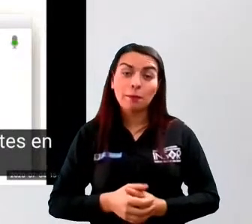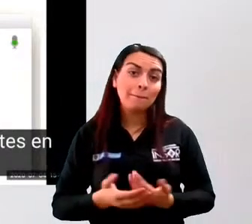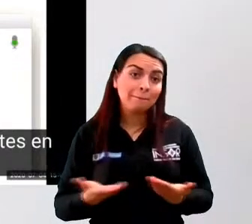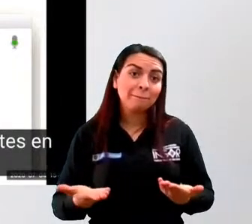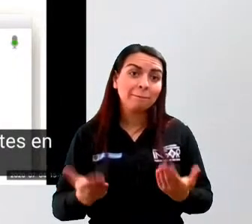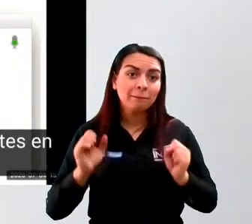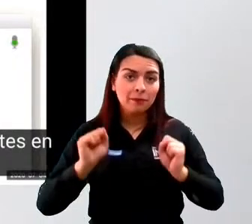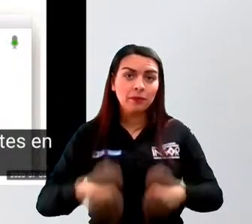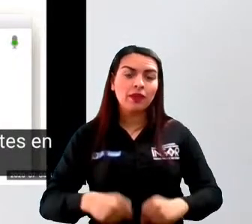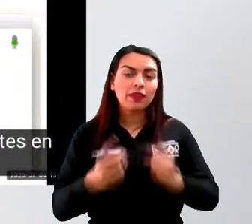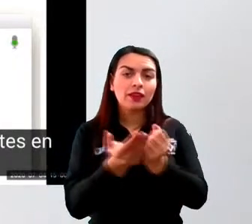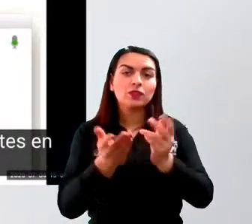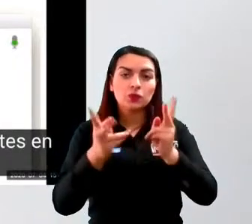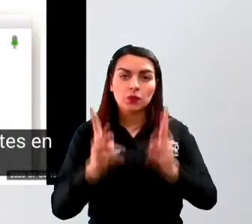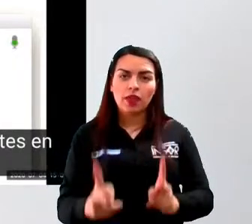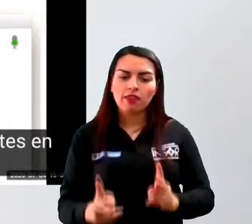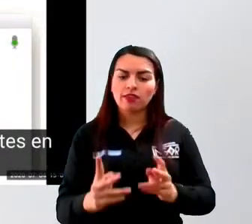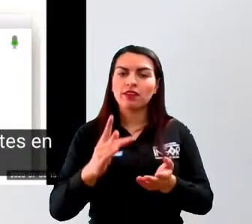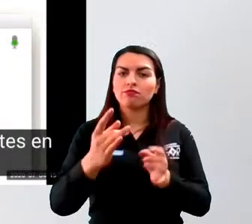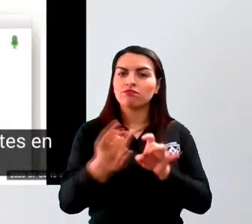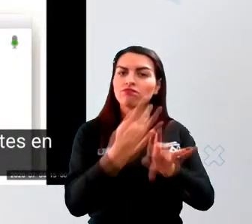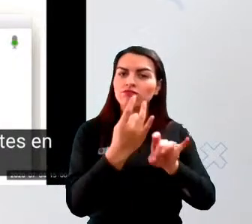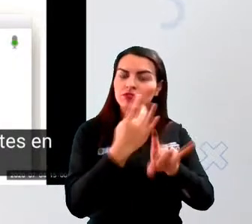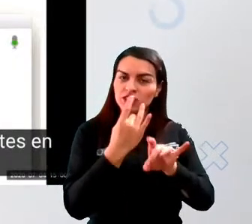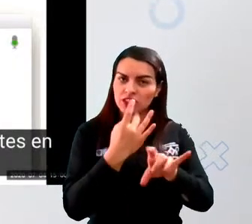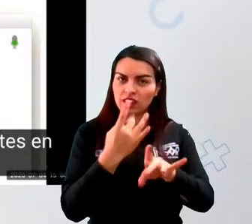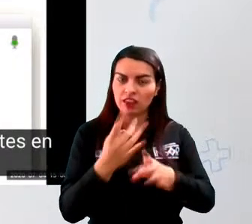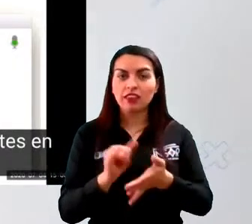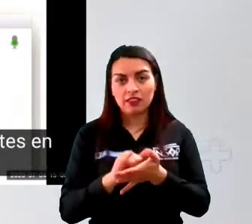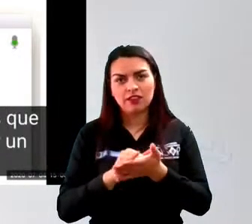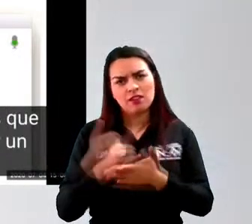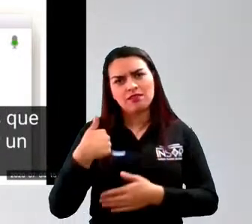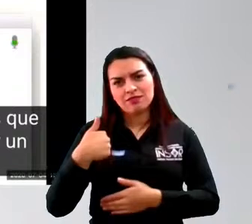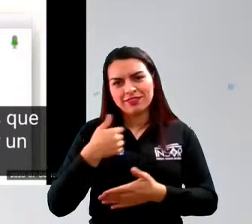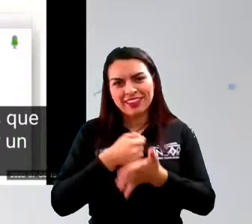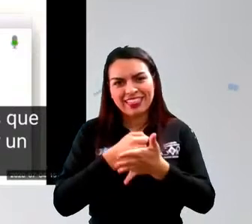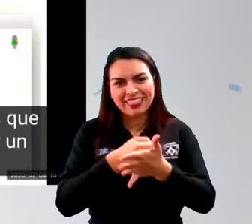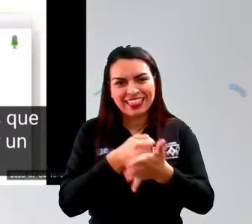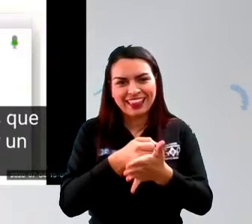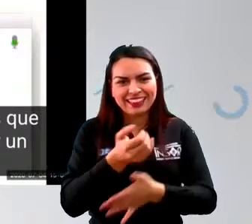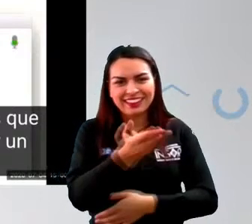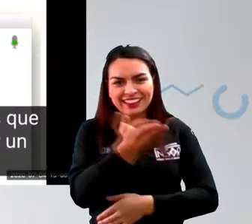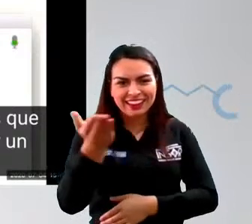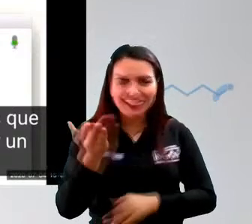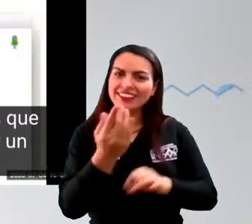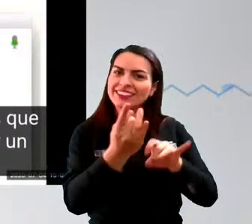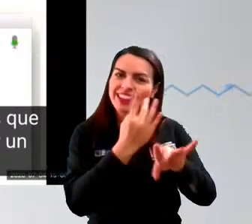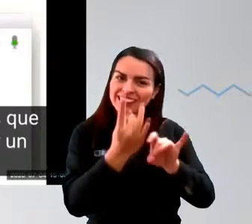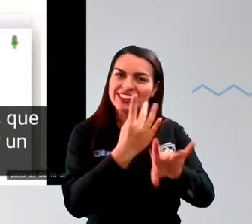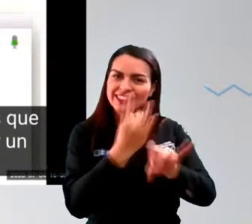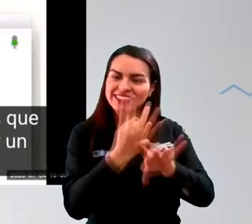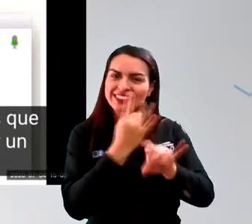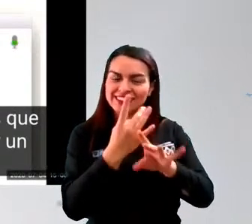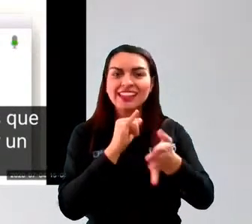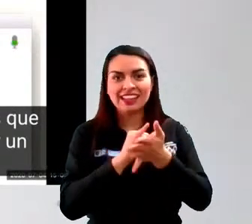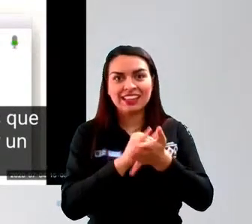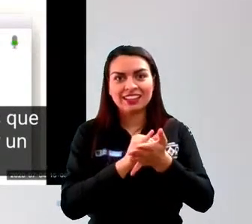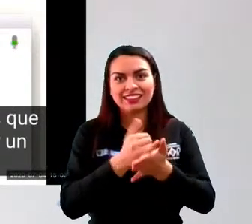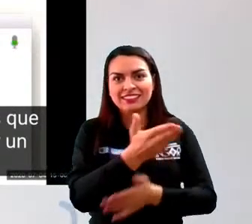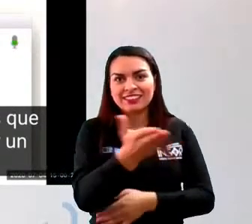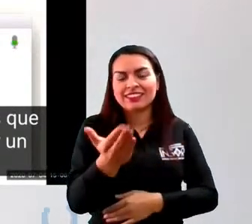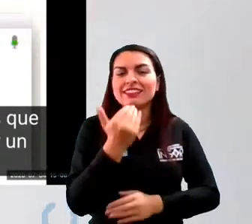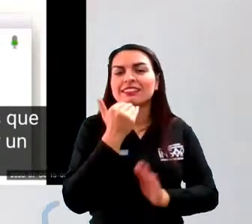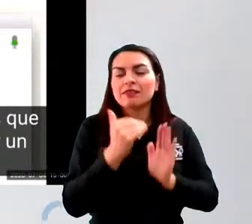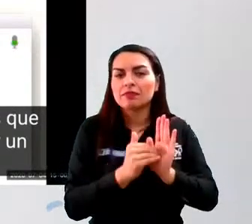chats, así como he intentado hacerlo en esta presentación con ustedes. Cuando